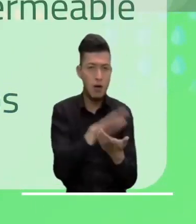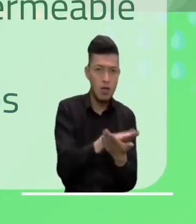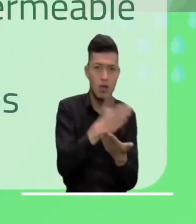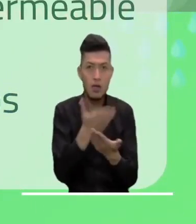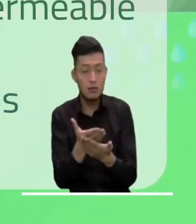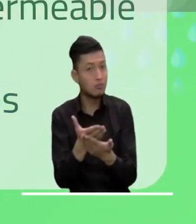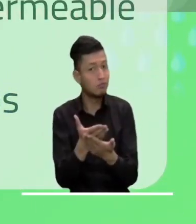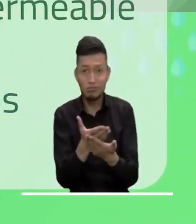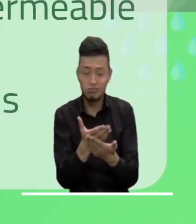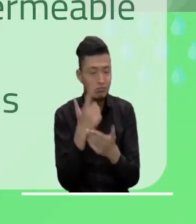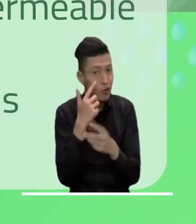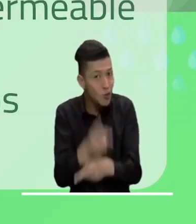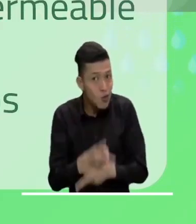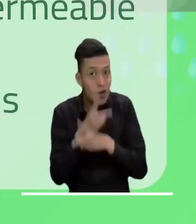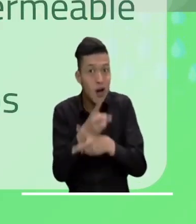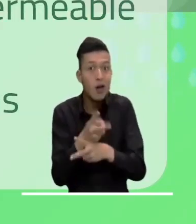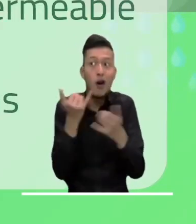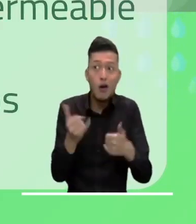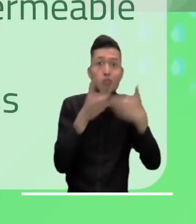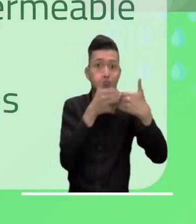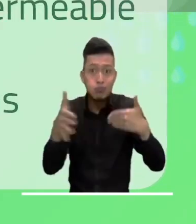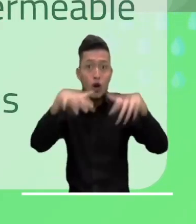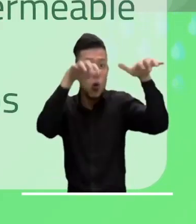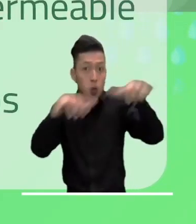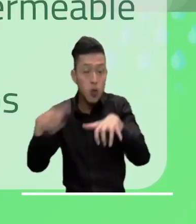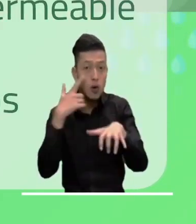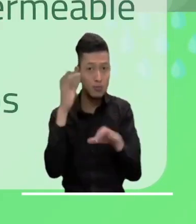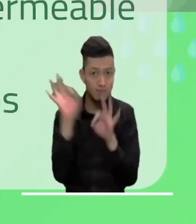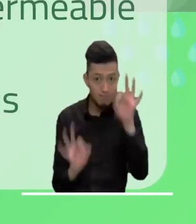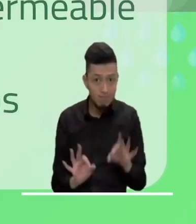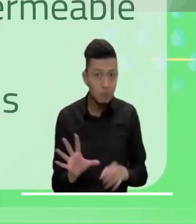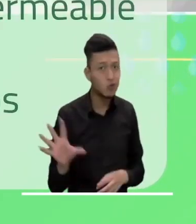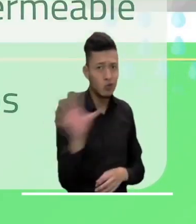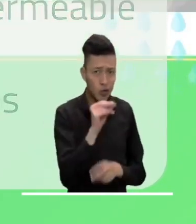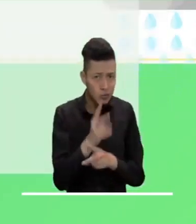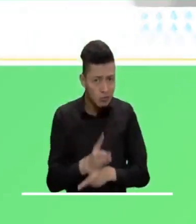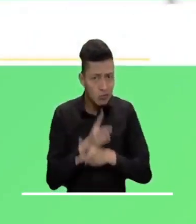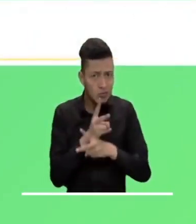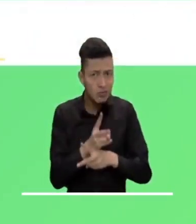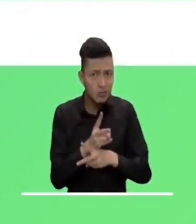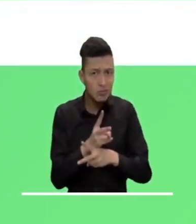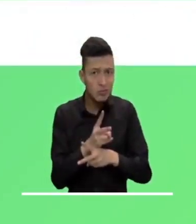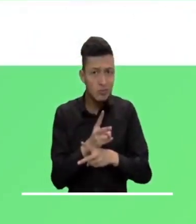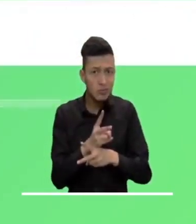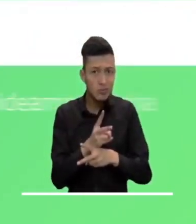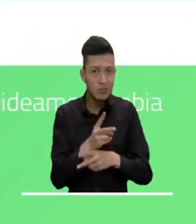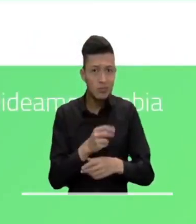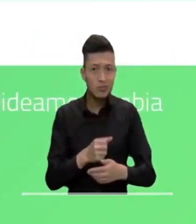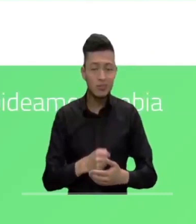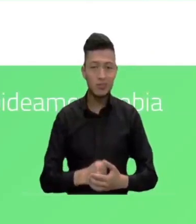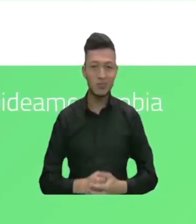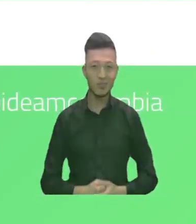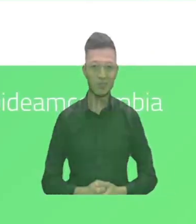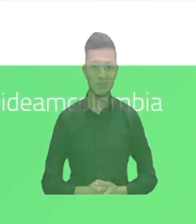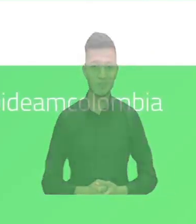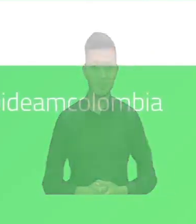a cambios súbitos de temperatura. En esta temporada de lluvias, todos debemos estar preparados.